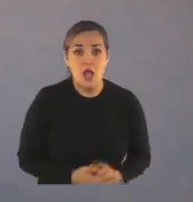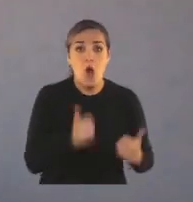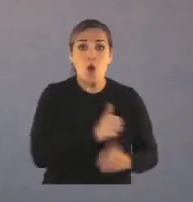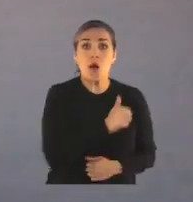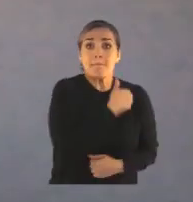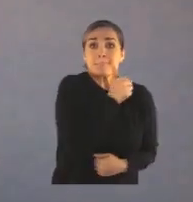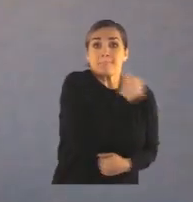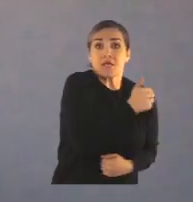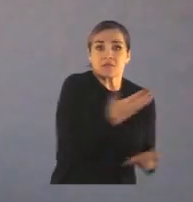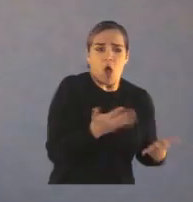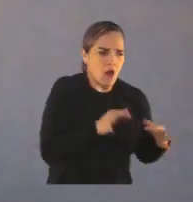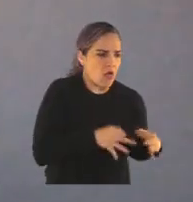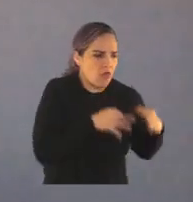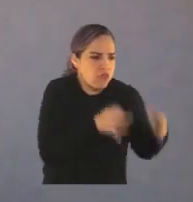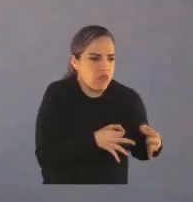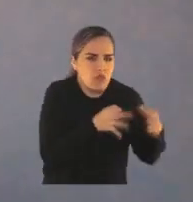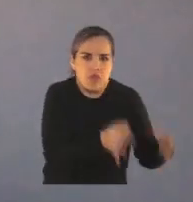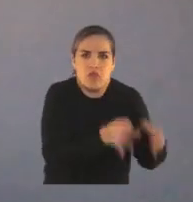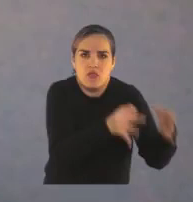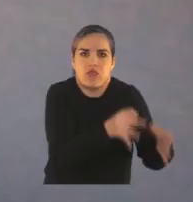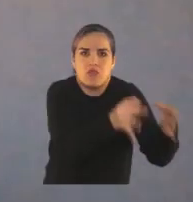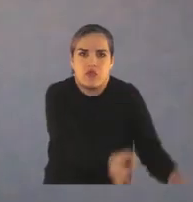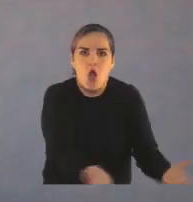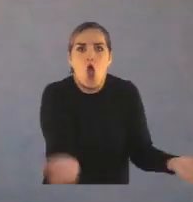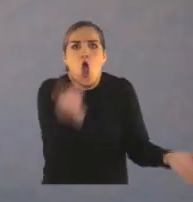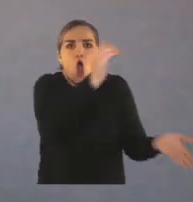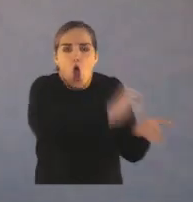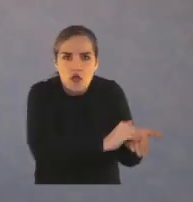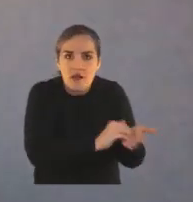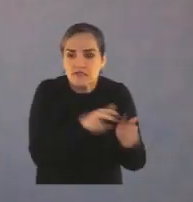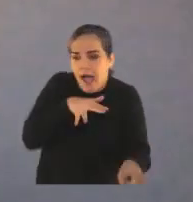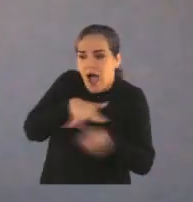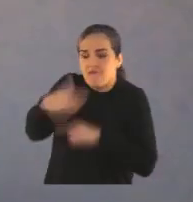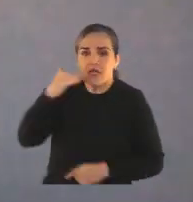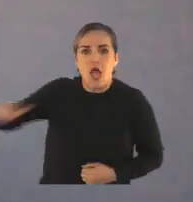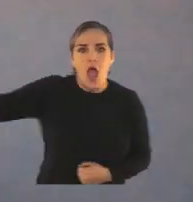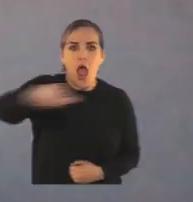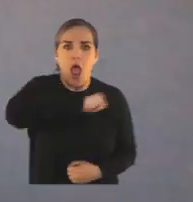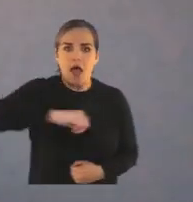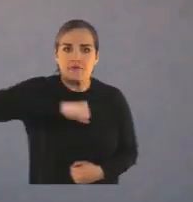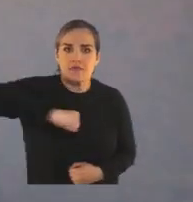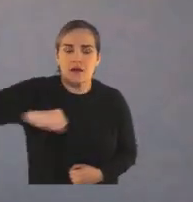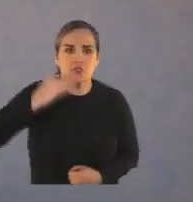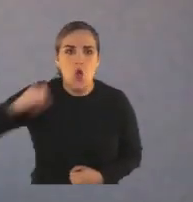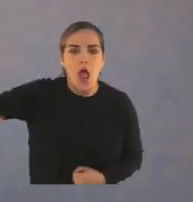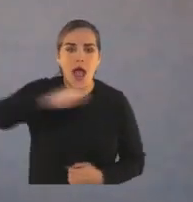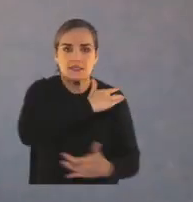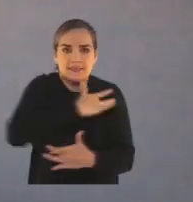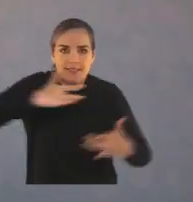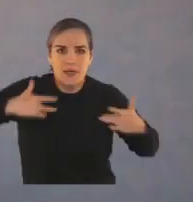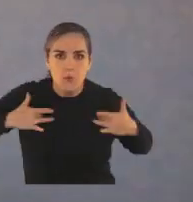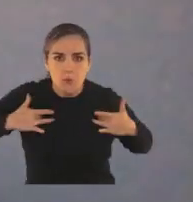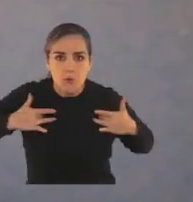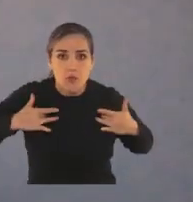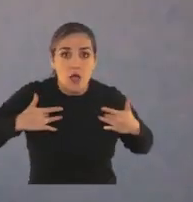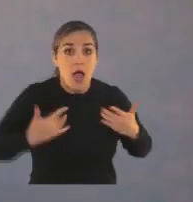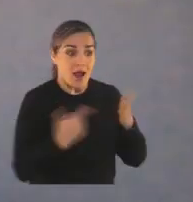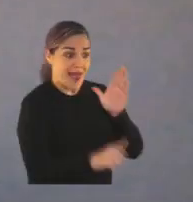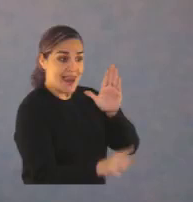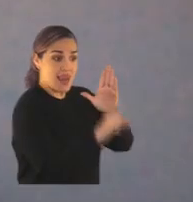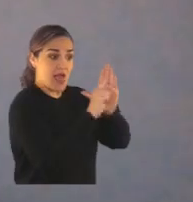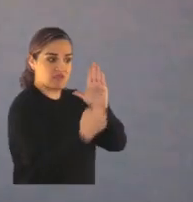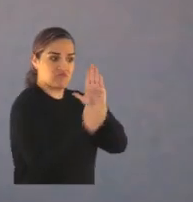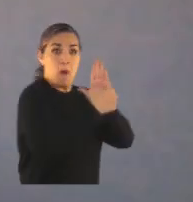una decisión que afecta la vida y la salud de las mujeres, siendo estas la mitad de la población colombiana. Con la eliminación del delito de